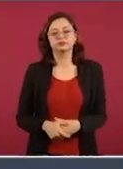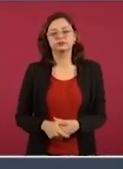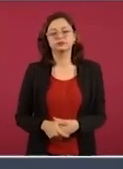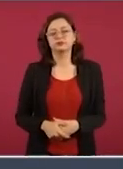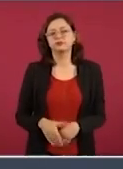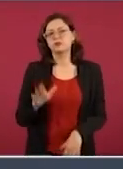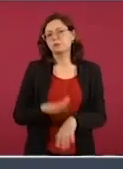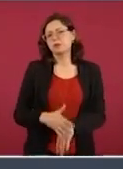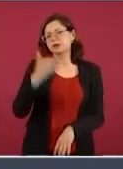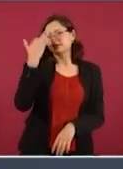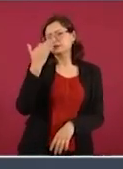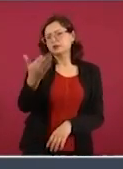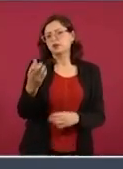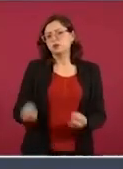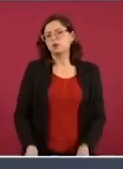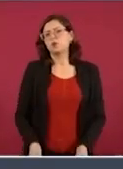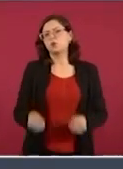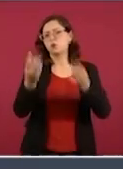tiempo